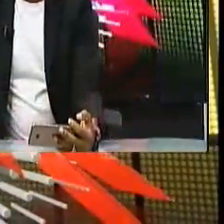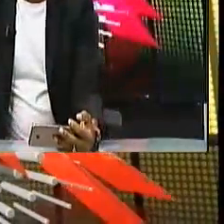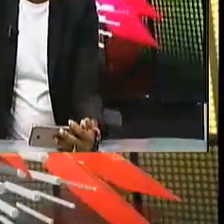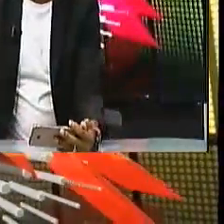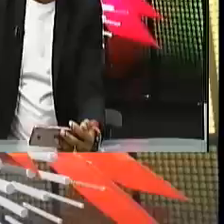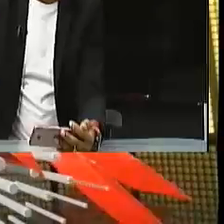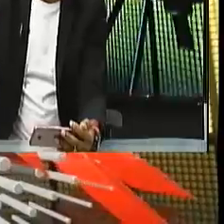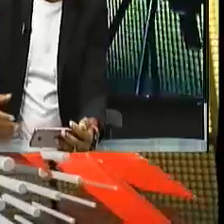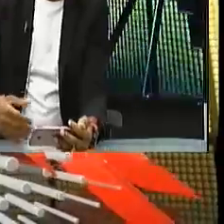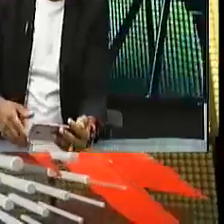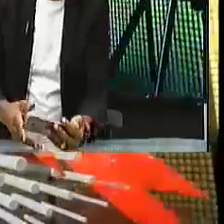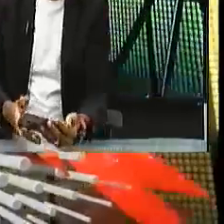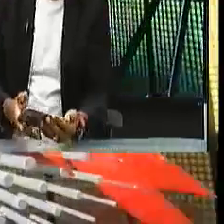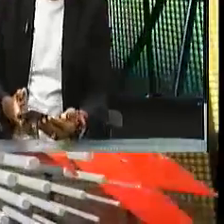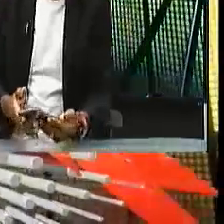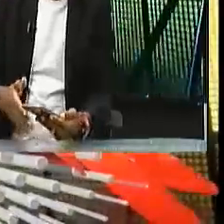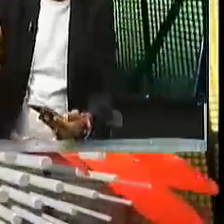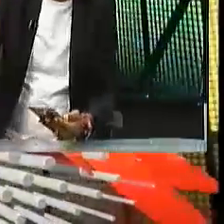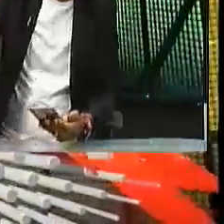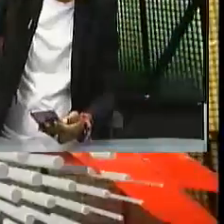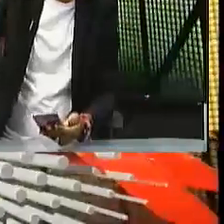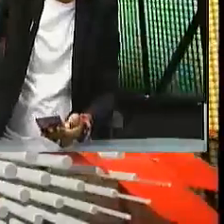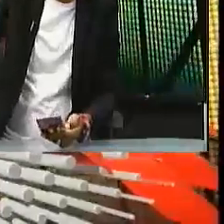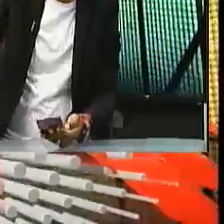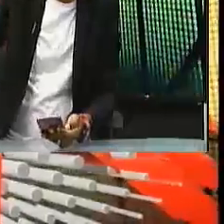No, continúa, okay. Continúa, no, Master,